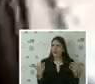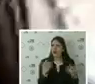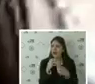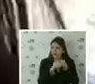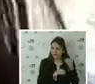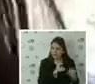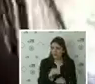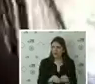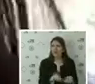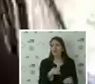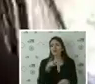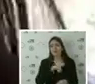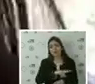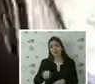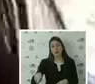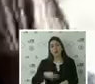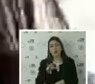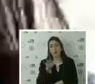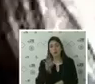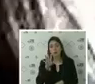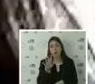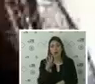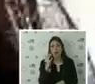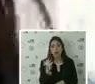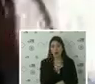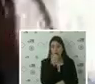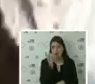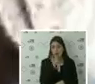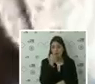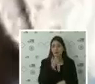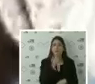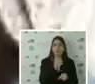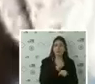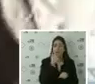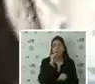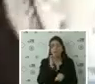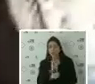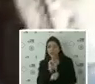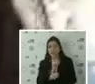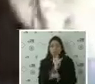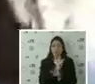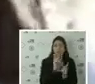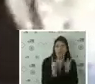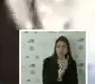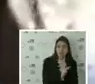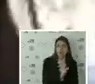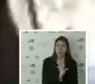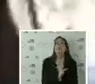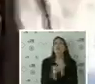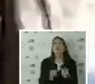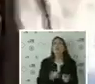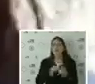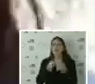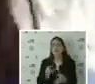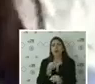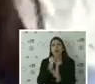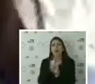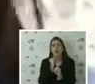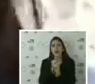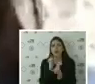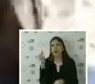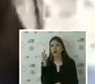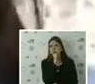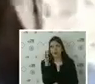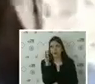a 45 estudiantes de primaria, secundaria y preparatoria con internet gratuito. Esto pues